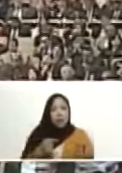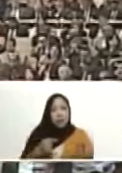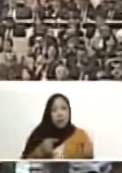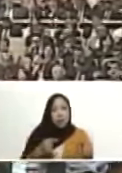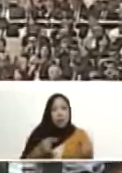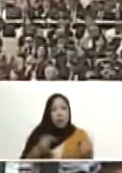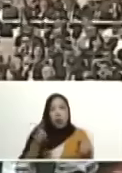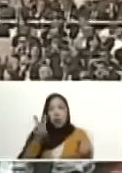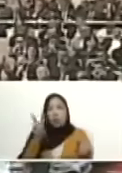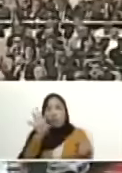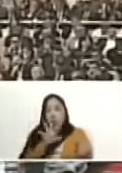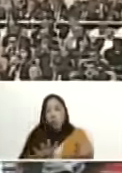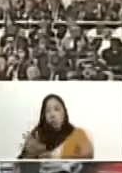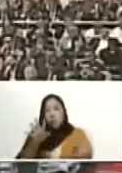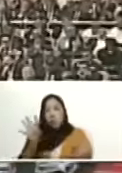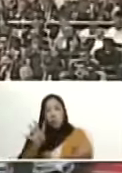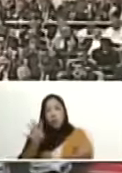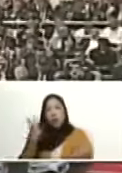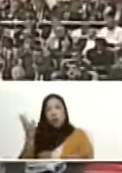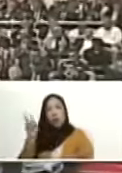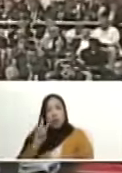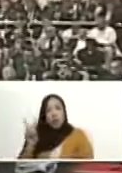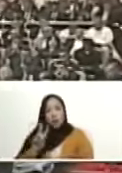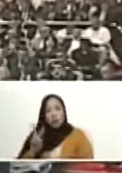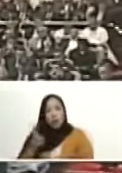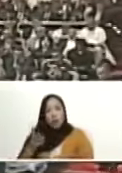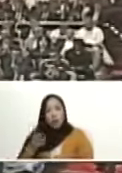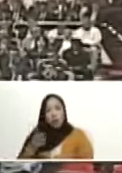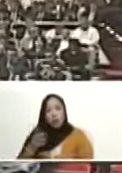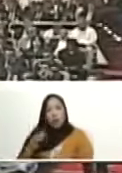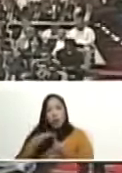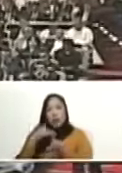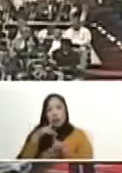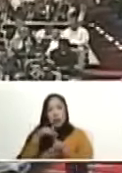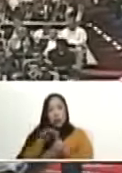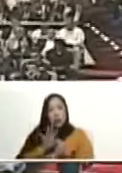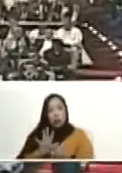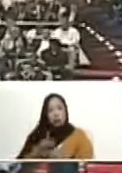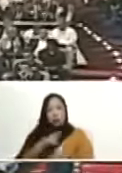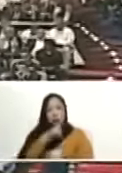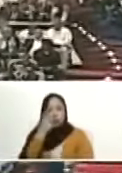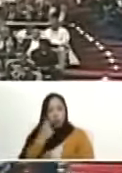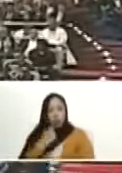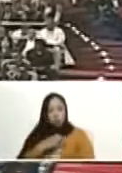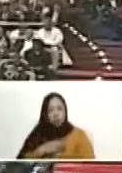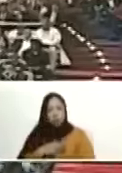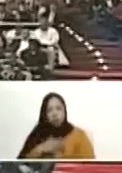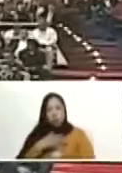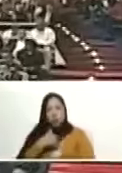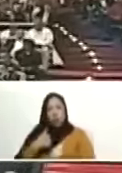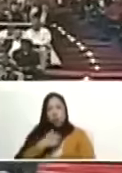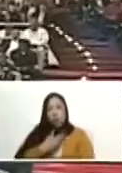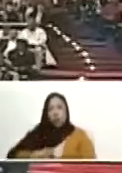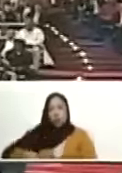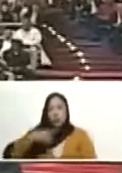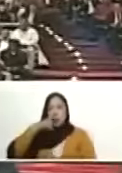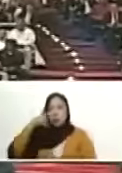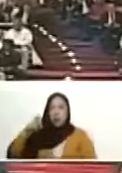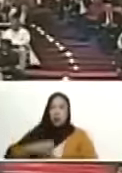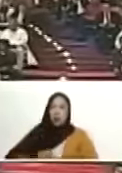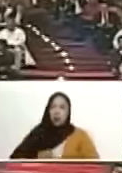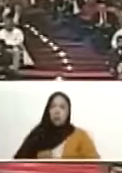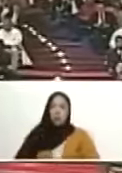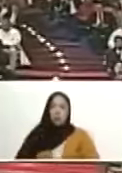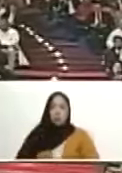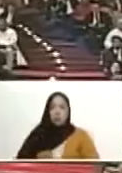mar territorial de Venezuela. Frente a esa situación, querido presidente Nicolás Maduro,